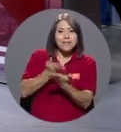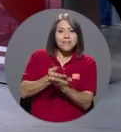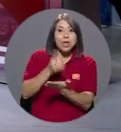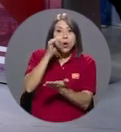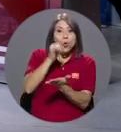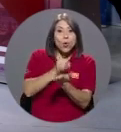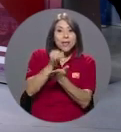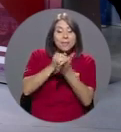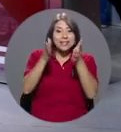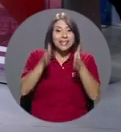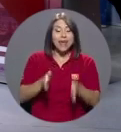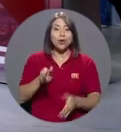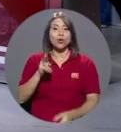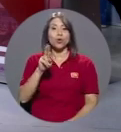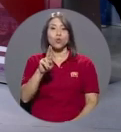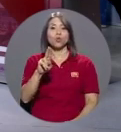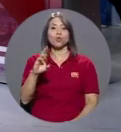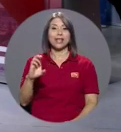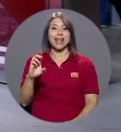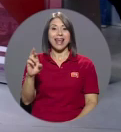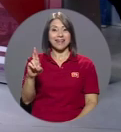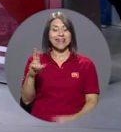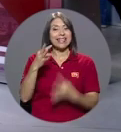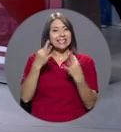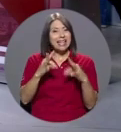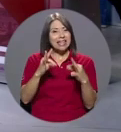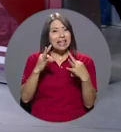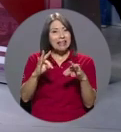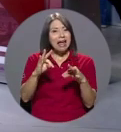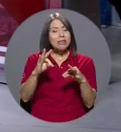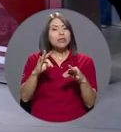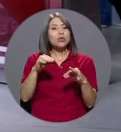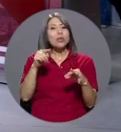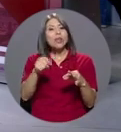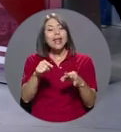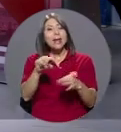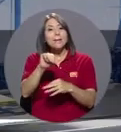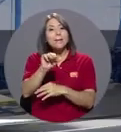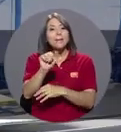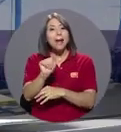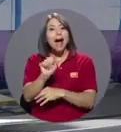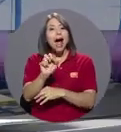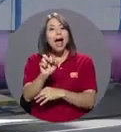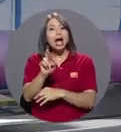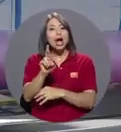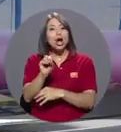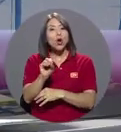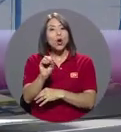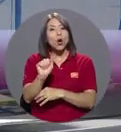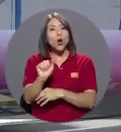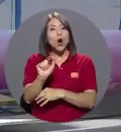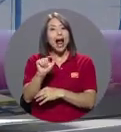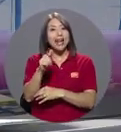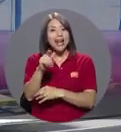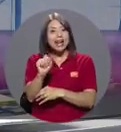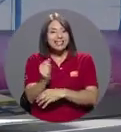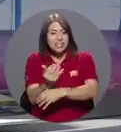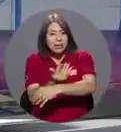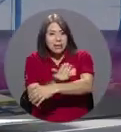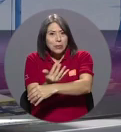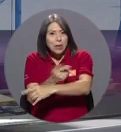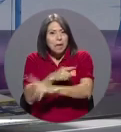iniciativas. Hay un investigador en la UCR que está tratando de hacer, ¿verdad?, algunos cultivos de macroalgas, pero son todavía cosas